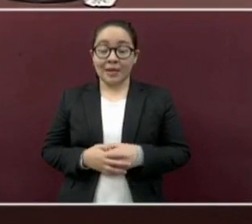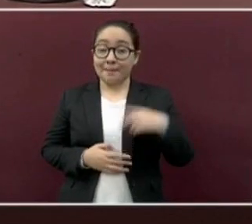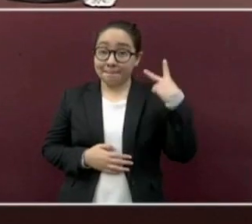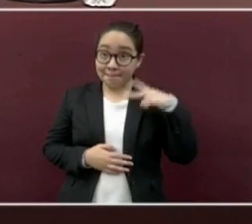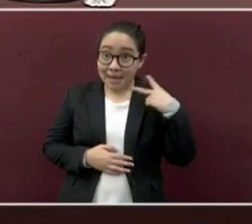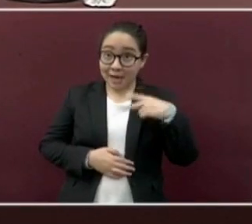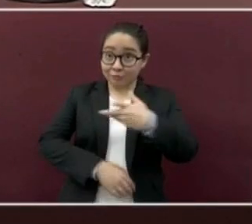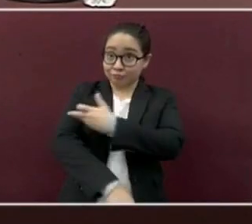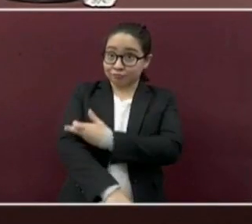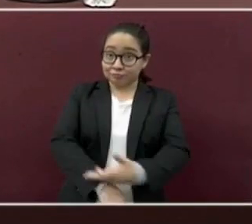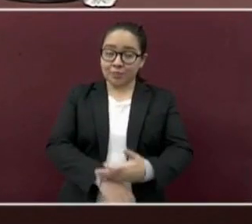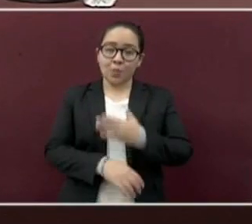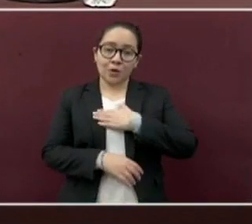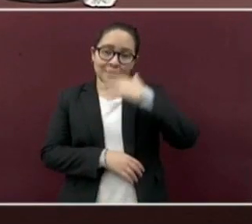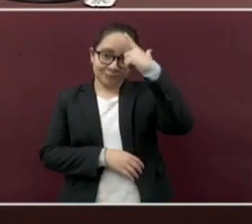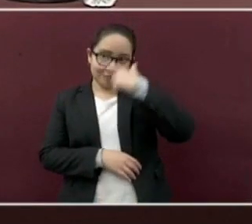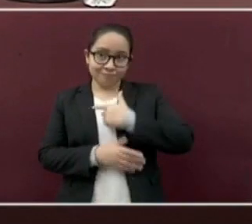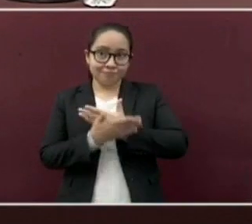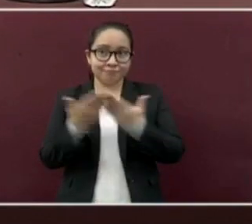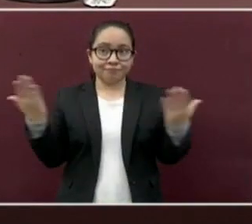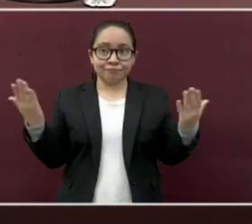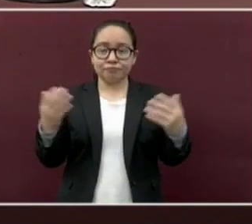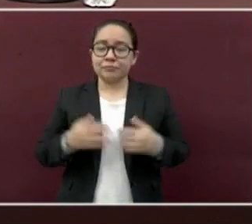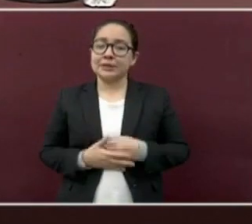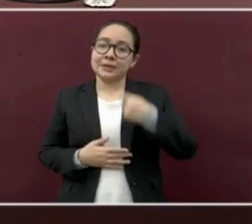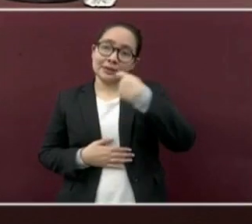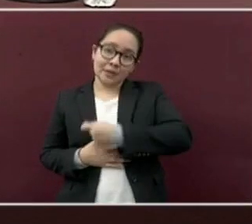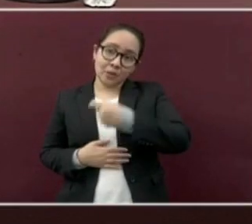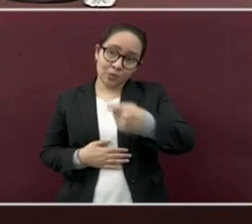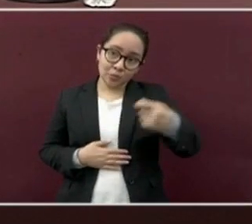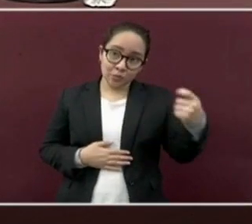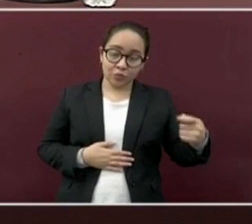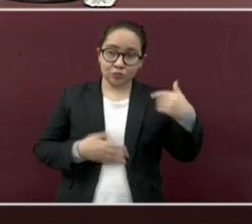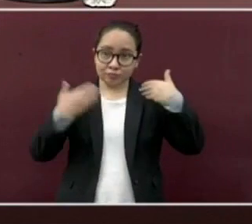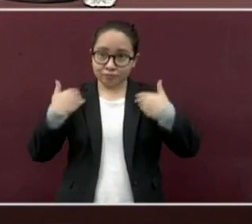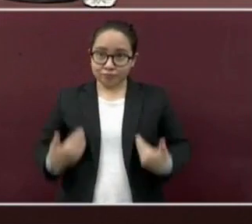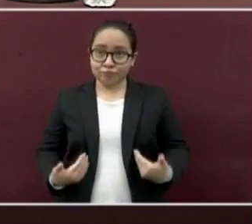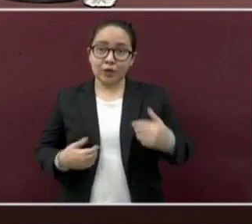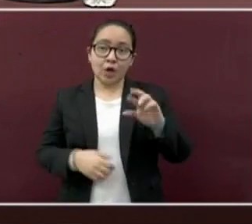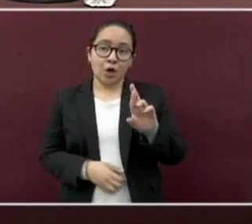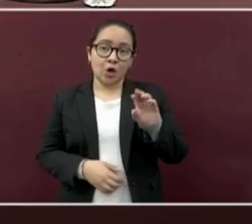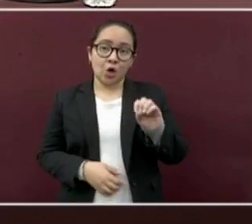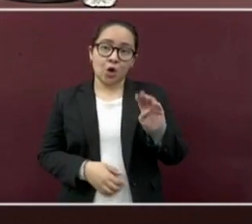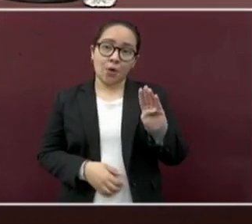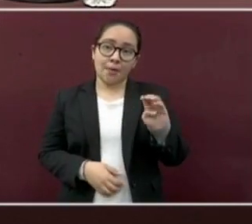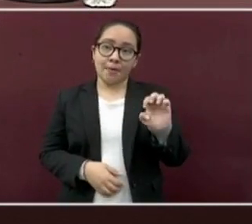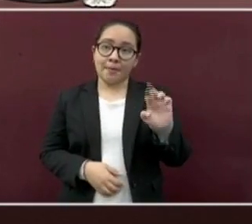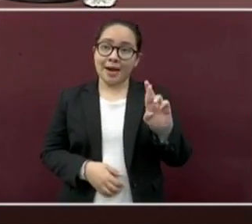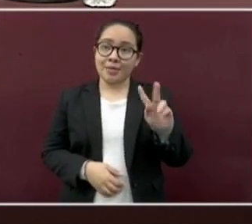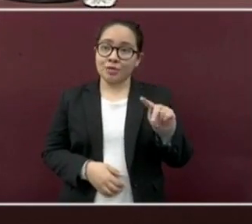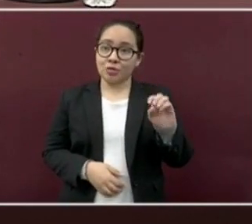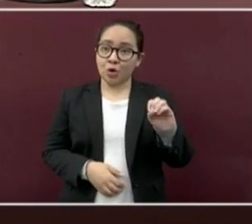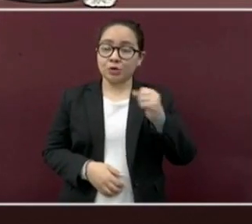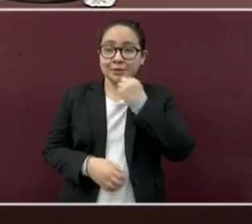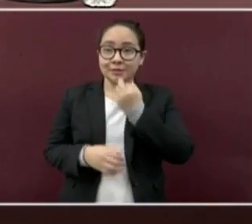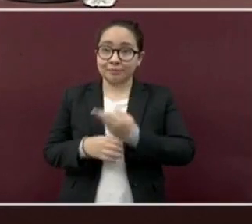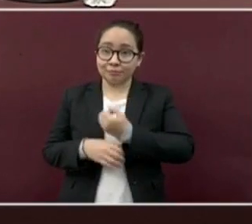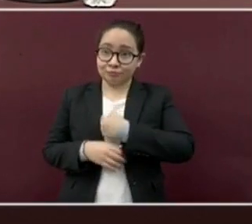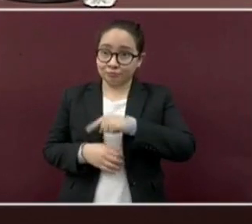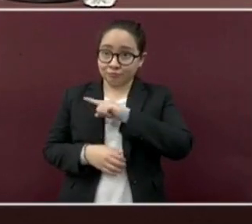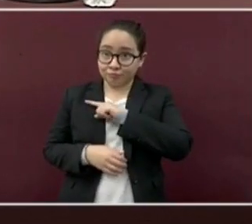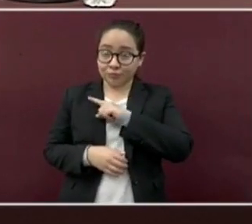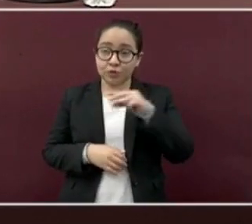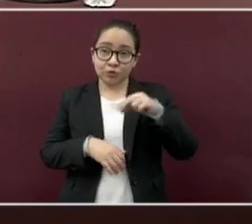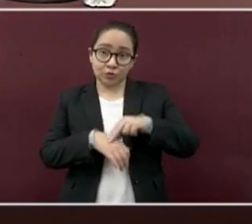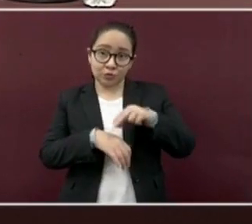Familia veracruzana, muy buenas noches. Los saludamos un servidor, Roberto Ramos Salor, secretario de Salud, y la